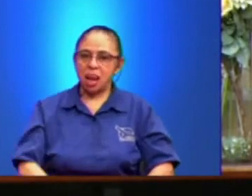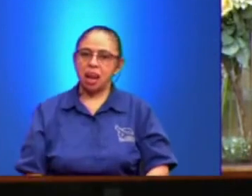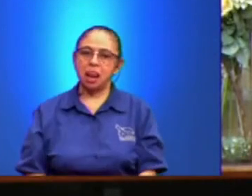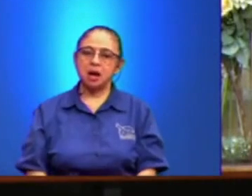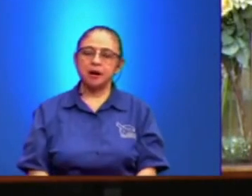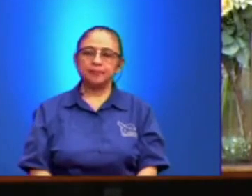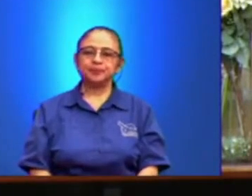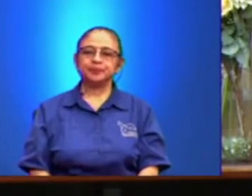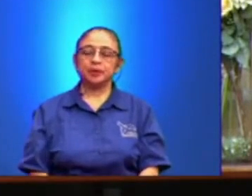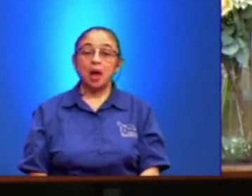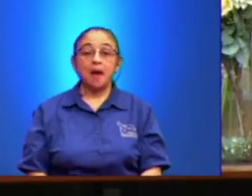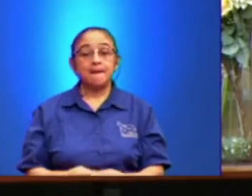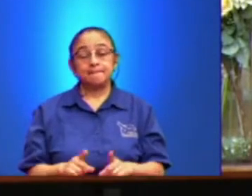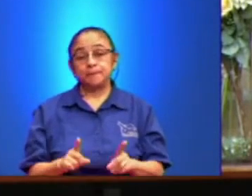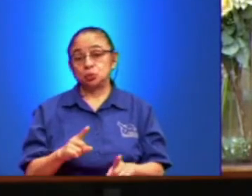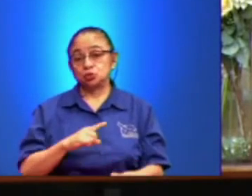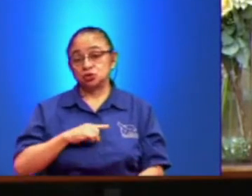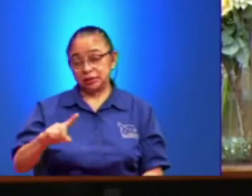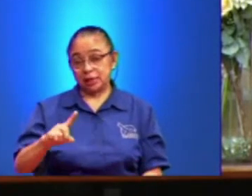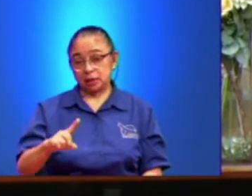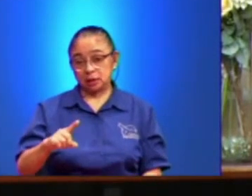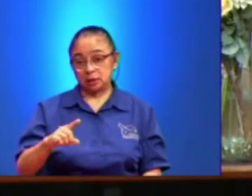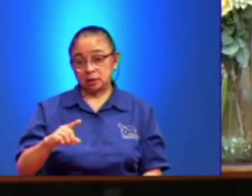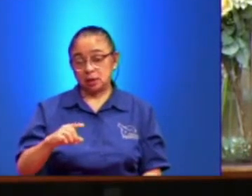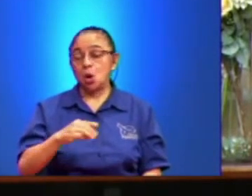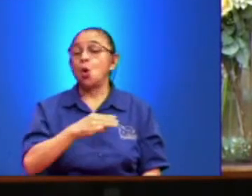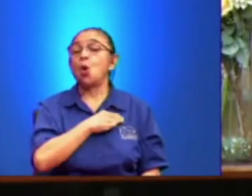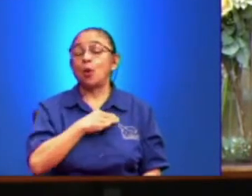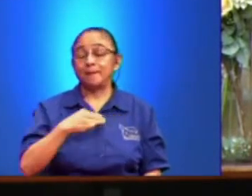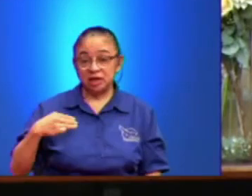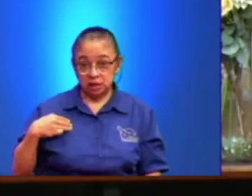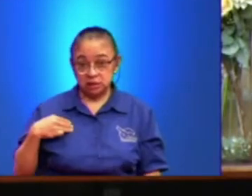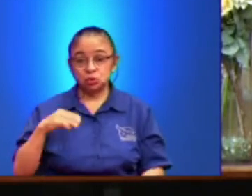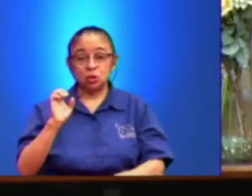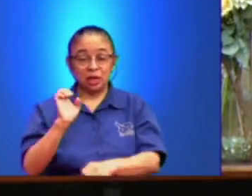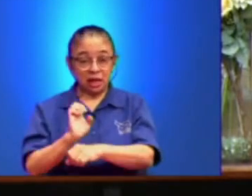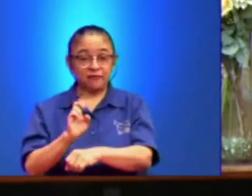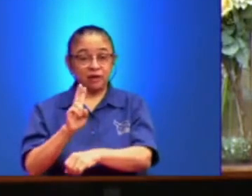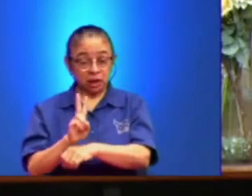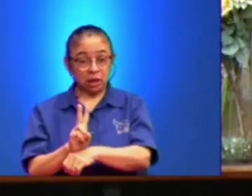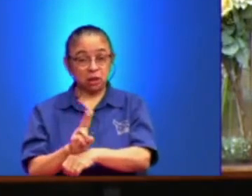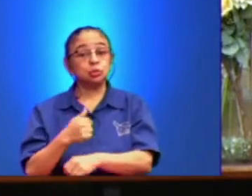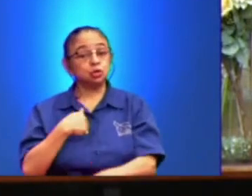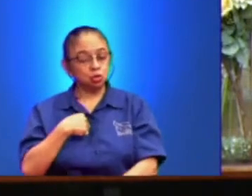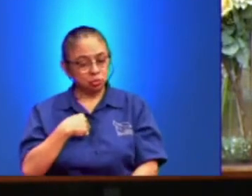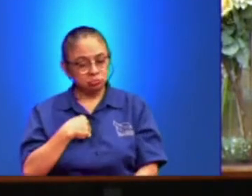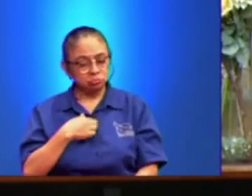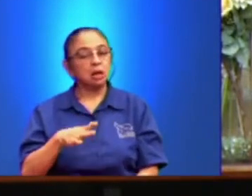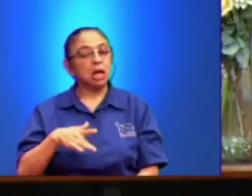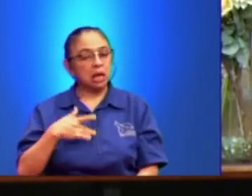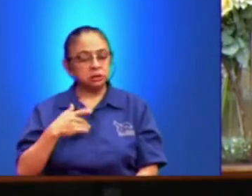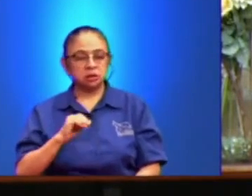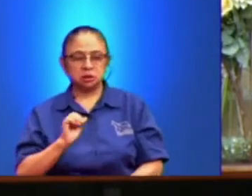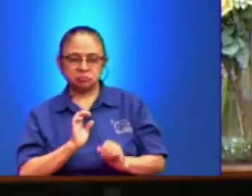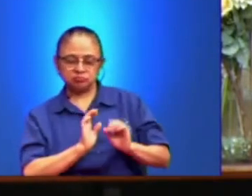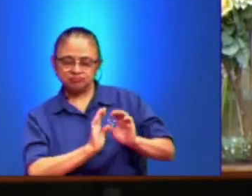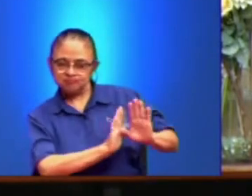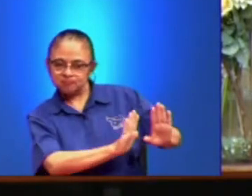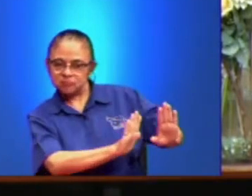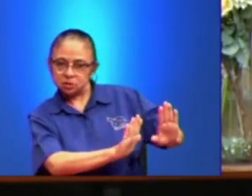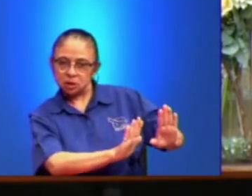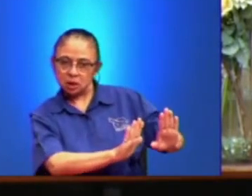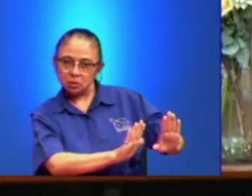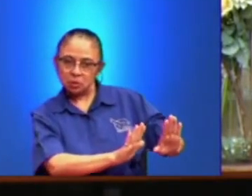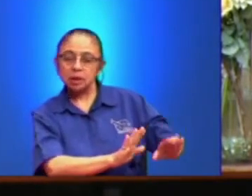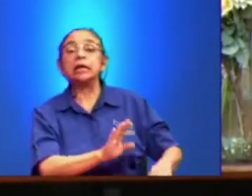por ser ministro del evangelio yo yo he sentido el rechazo al ser ministro energético y el